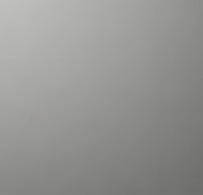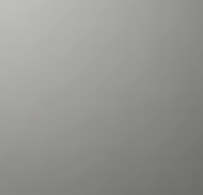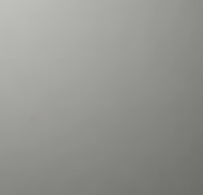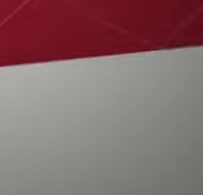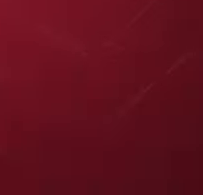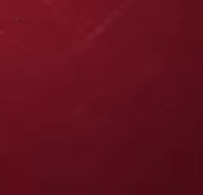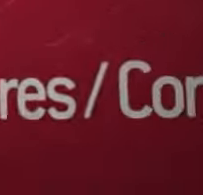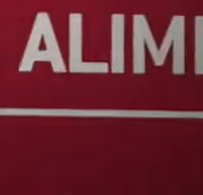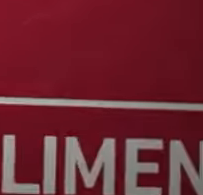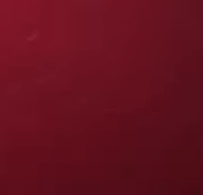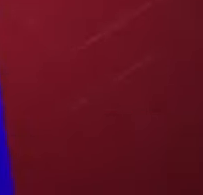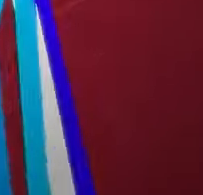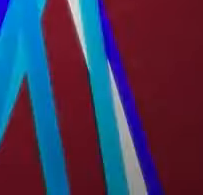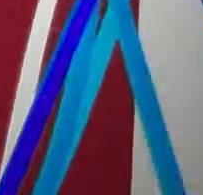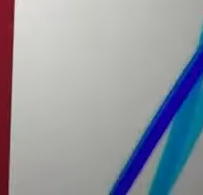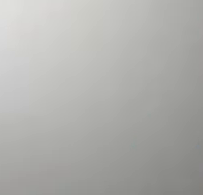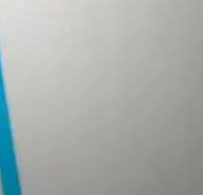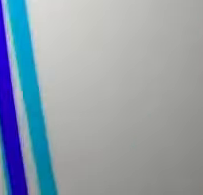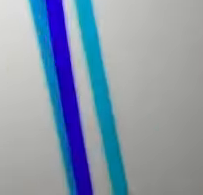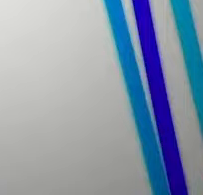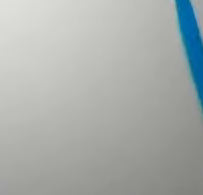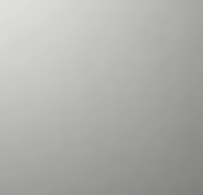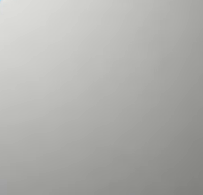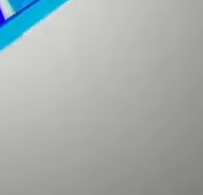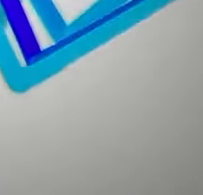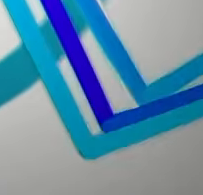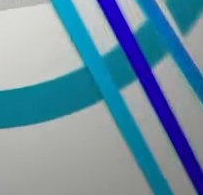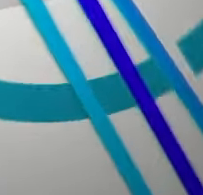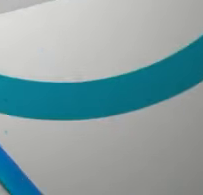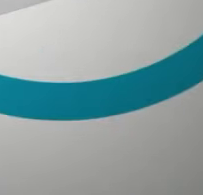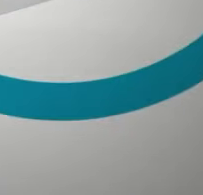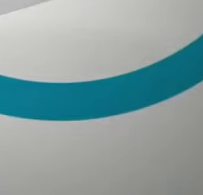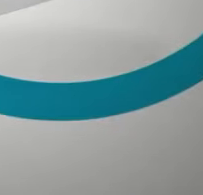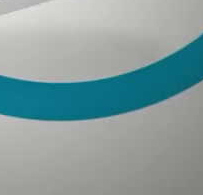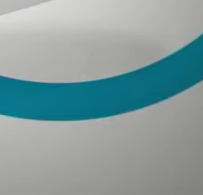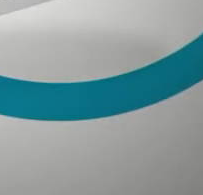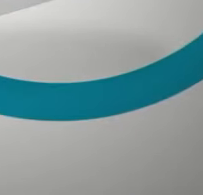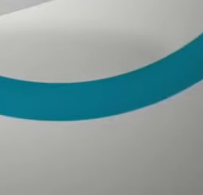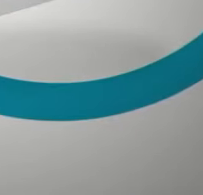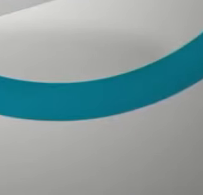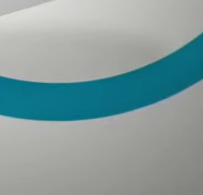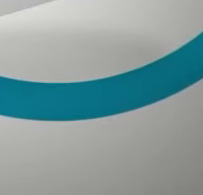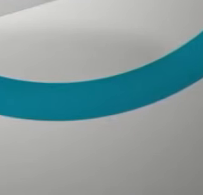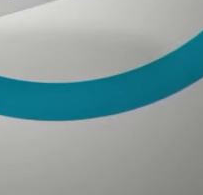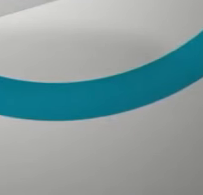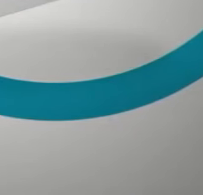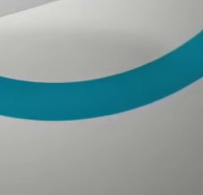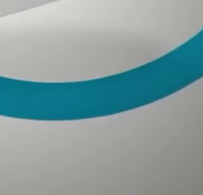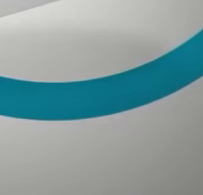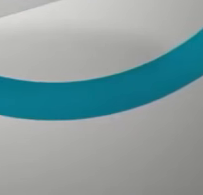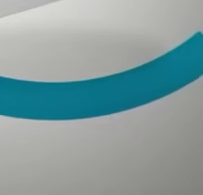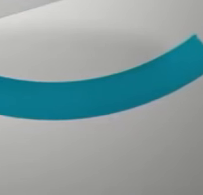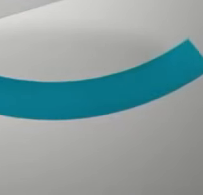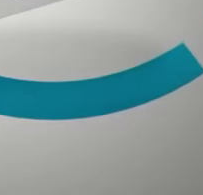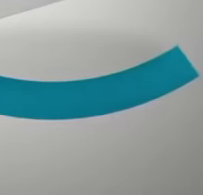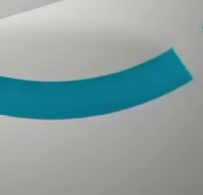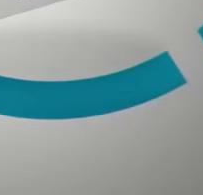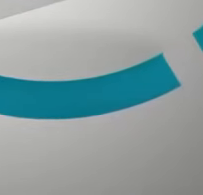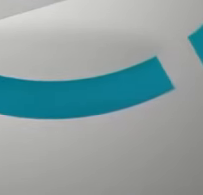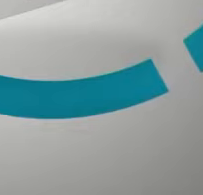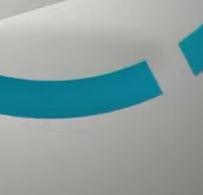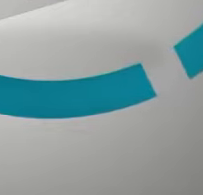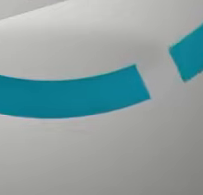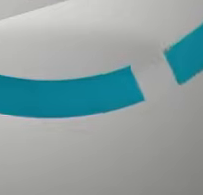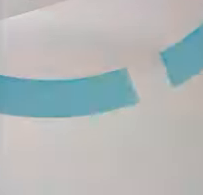stevia, endulzantes de origen natural. La evolución te acompaña en tu camino. Recuerda que yo merezco